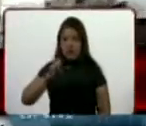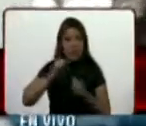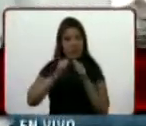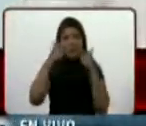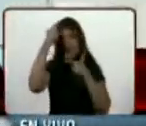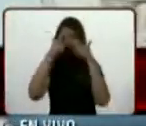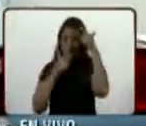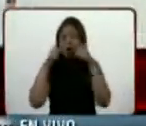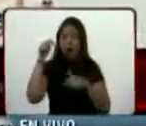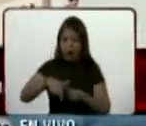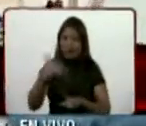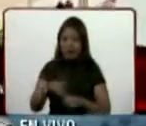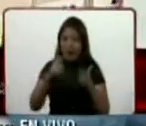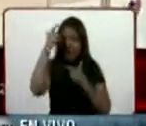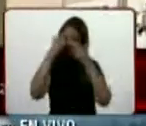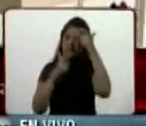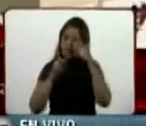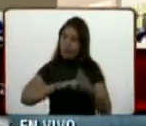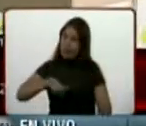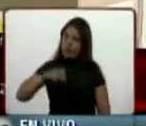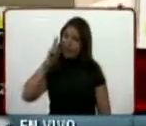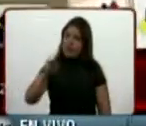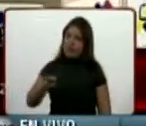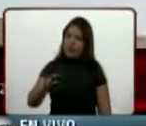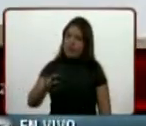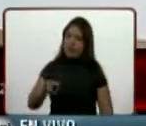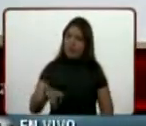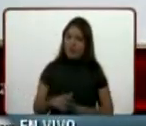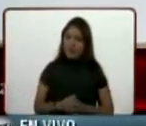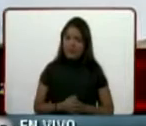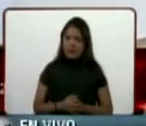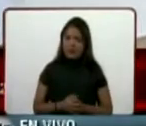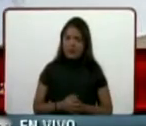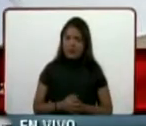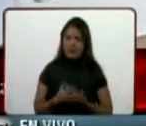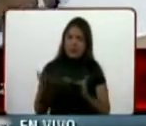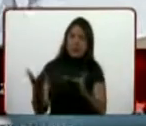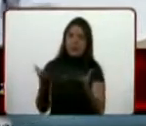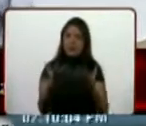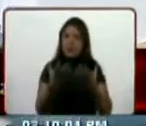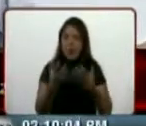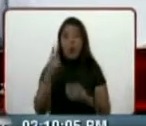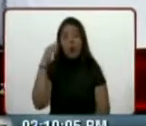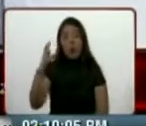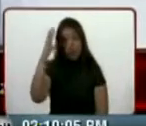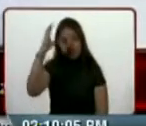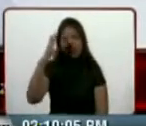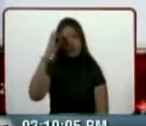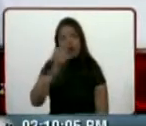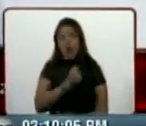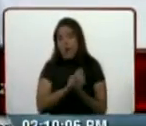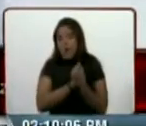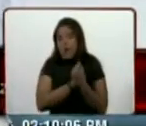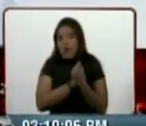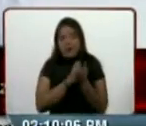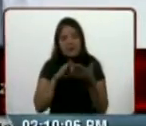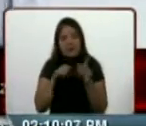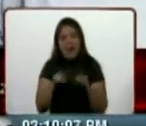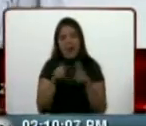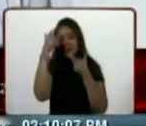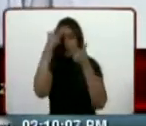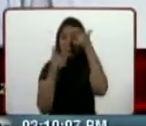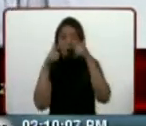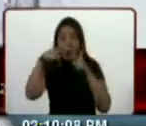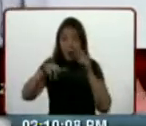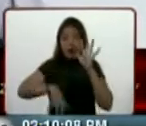Aquí está Chávez. Cuando vemos a esa movilización, esa conciencia, ese amor, ese Chávez, que hoy 14